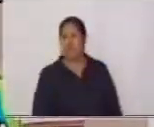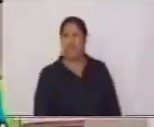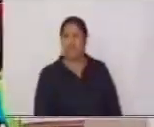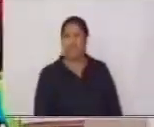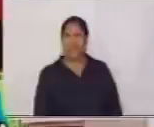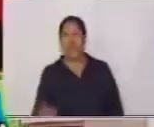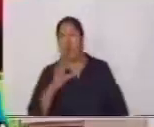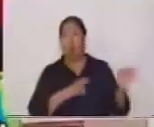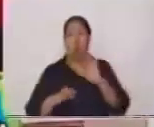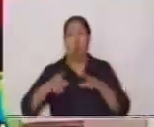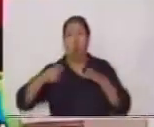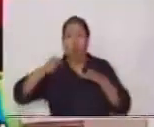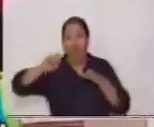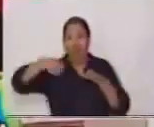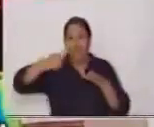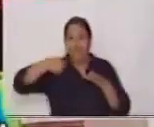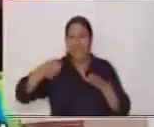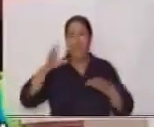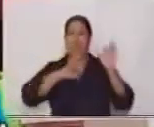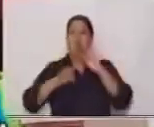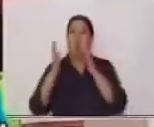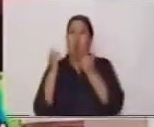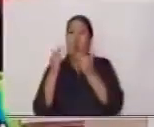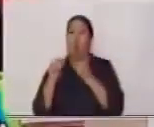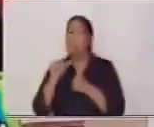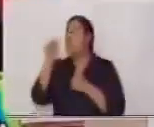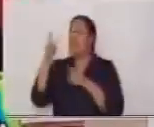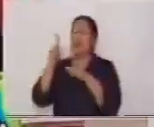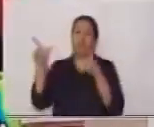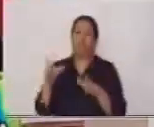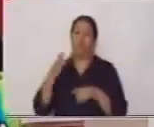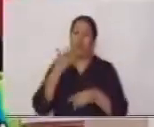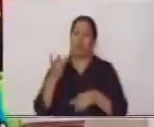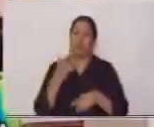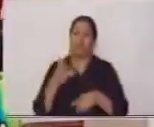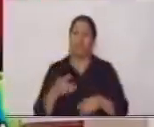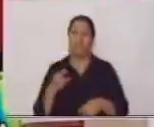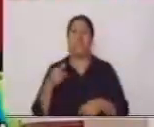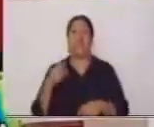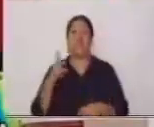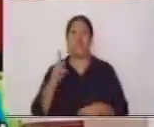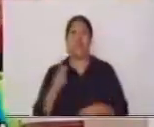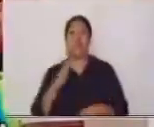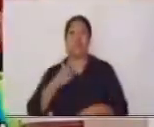el caquic o con la comida que puedes haber probado tú en otro lugar, puede ser, y me